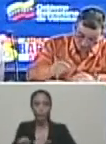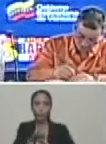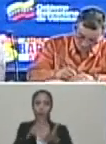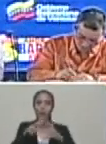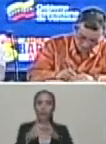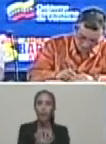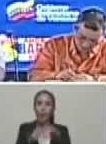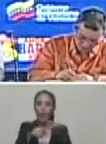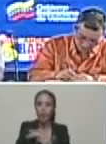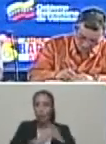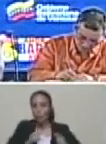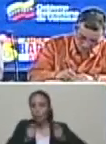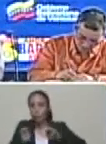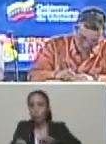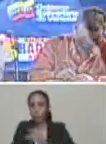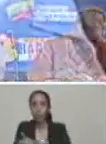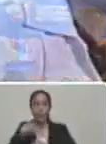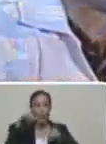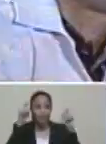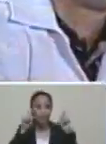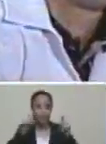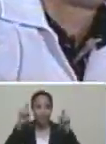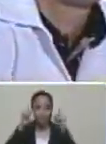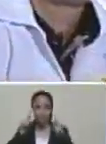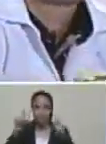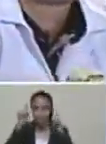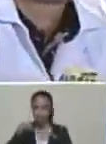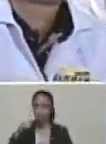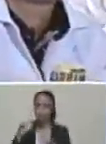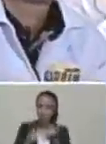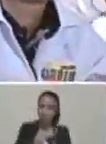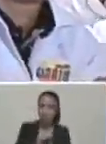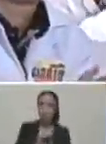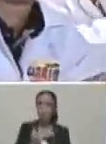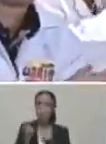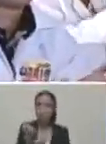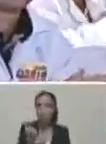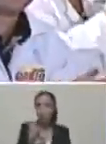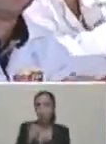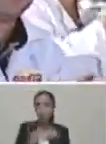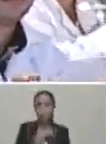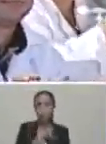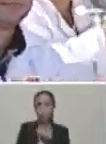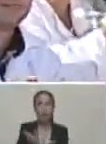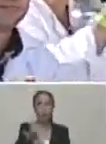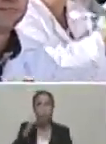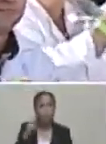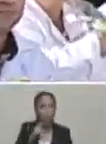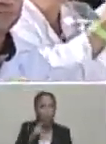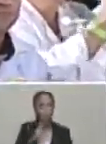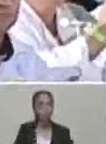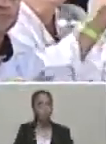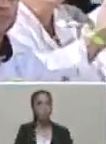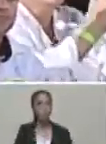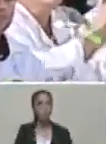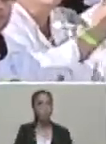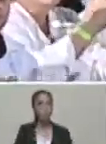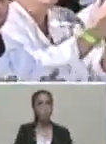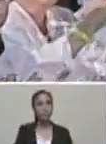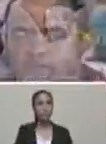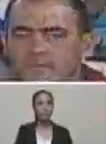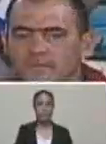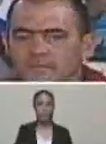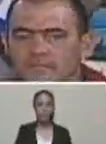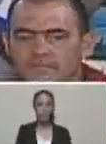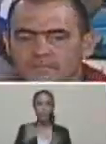educar, a respaldar, a apoyar, a abrazar a las mujeres embarazadas de nuestra patria. Vamos a hacer